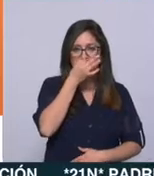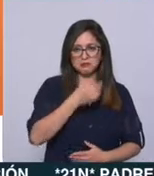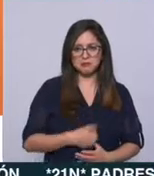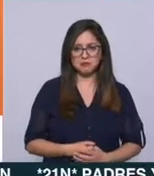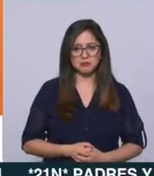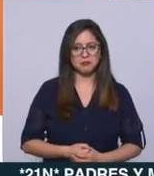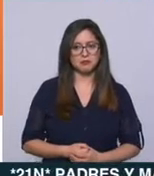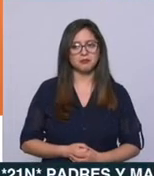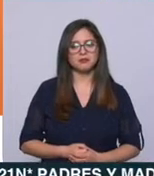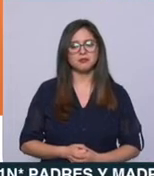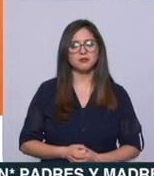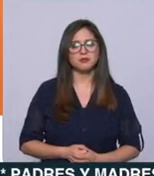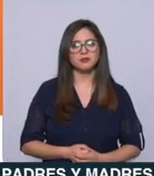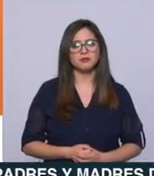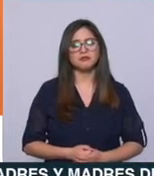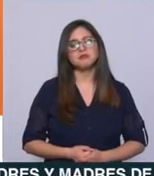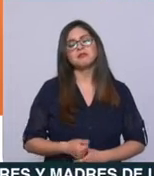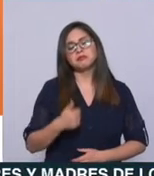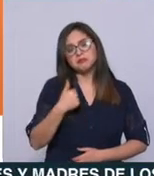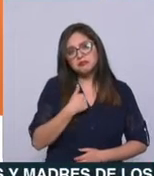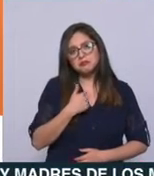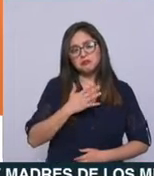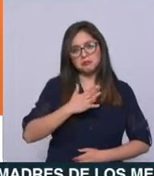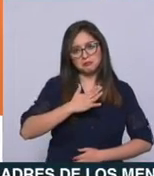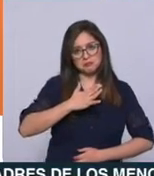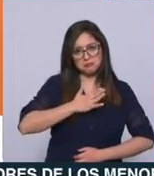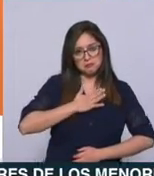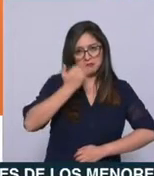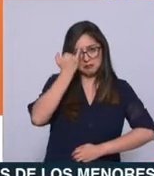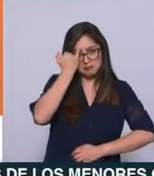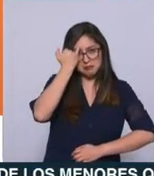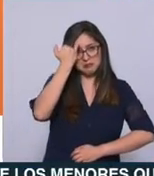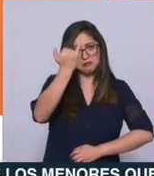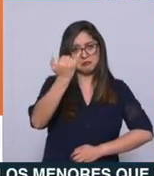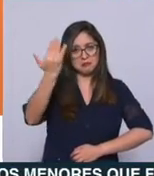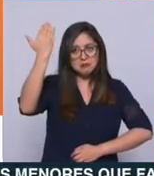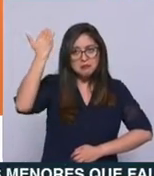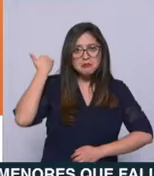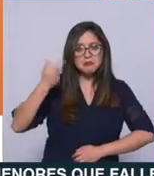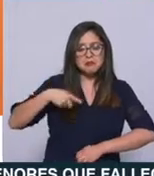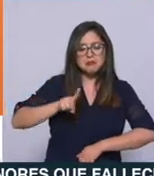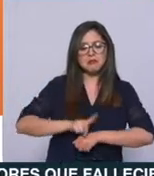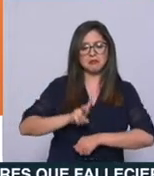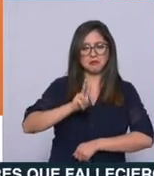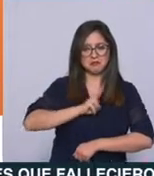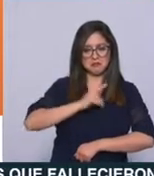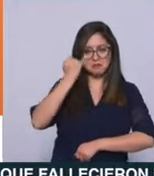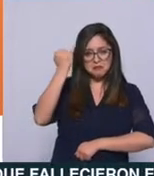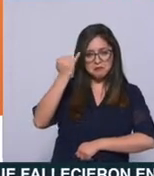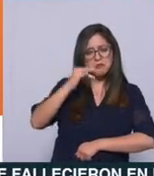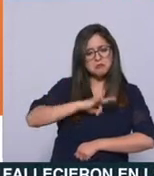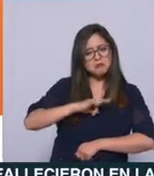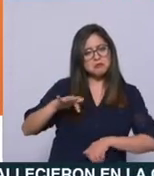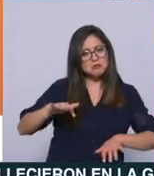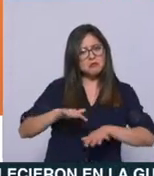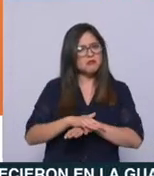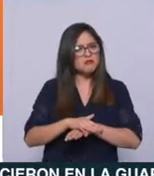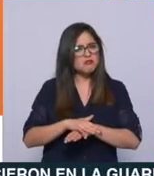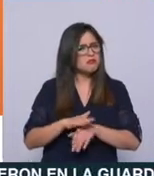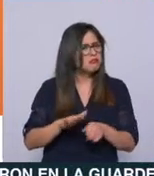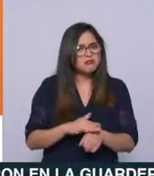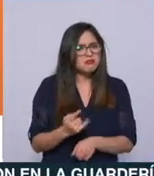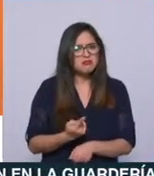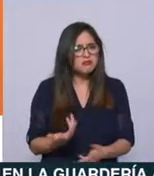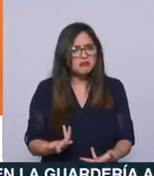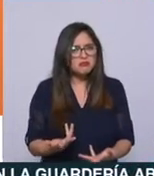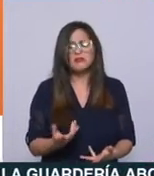No modificaría yo mi posición respecto a lo que el otro día dijimos. ¿Por qué? ¿Por qué razón? Bueno,